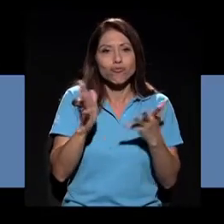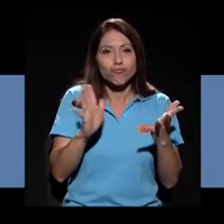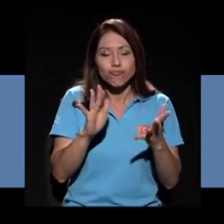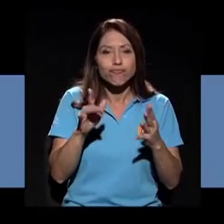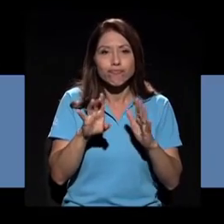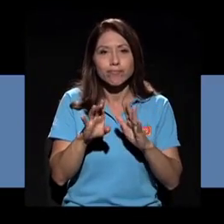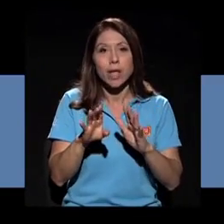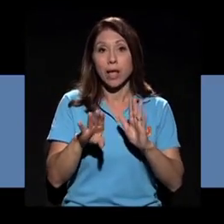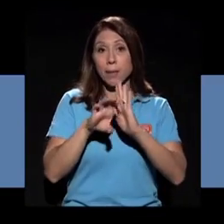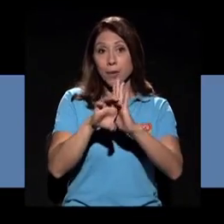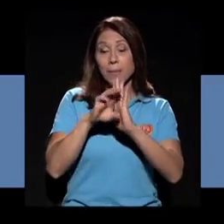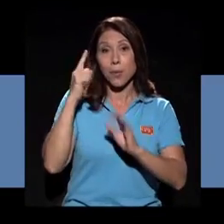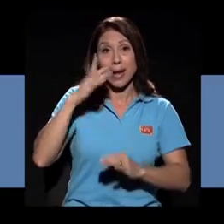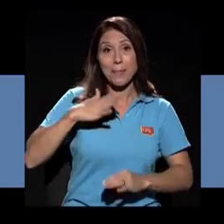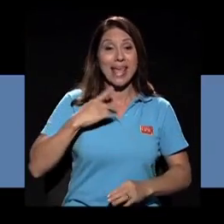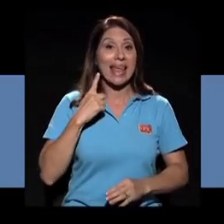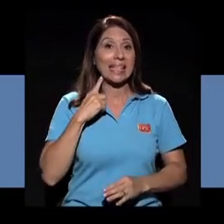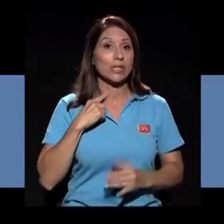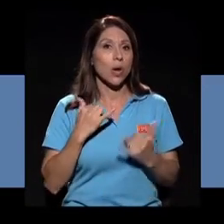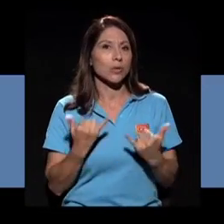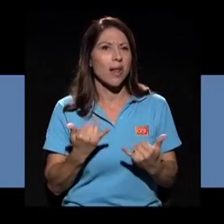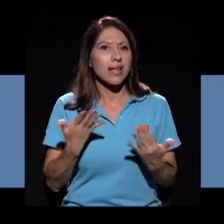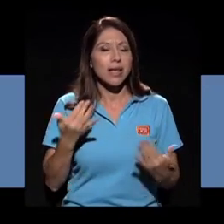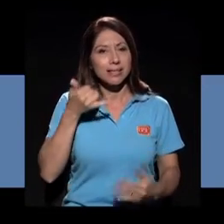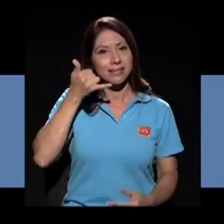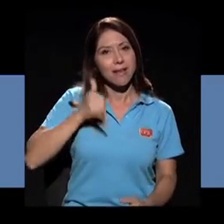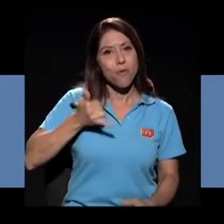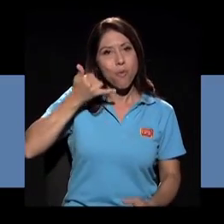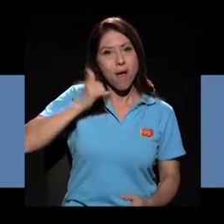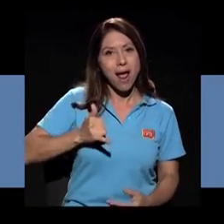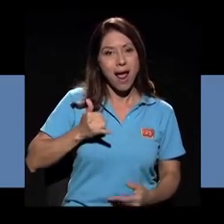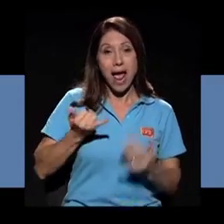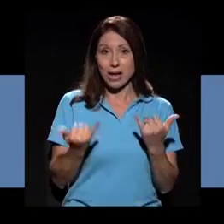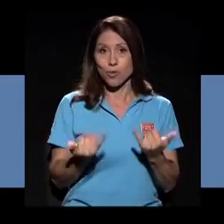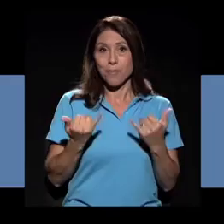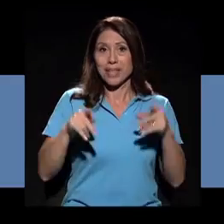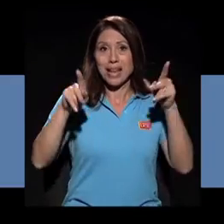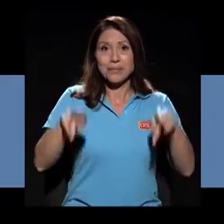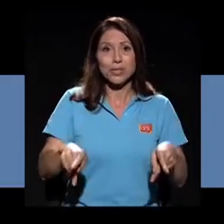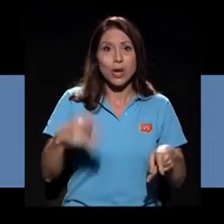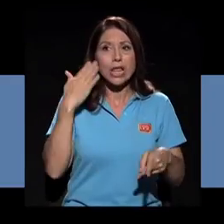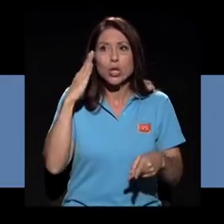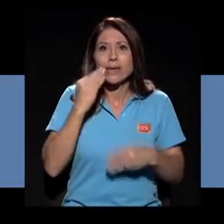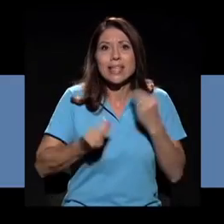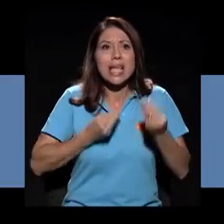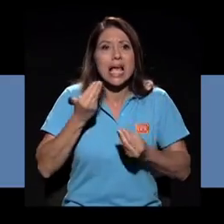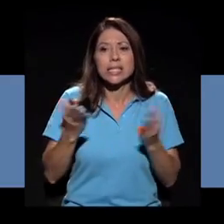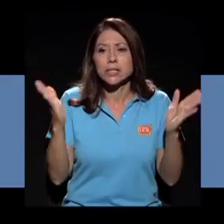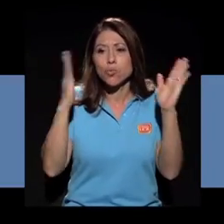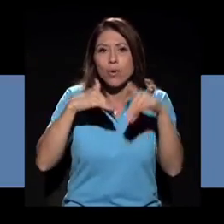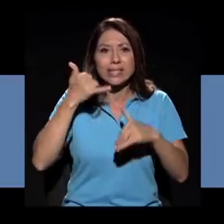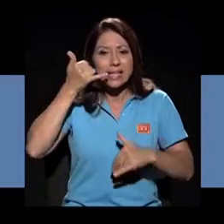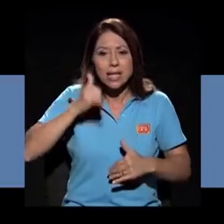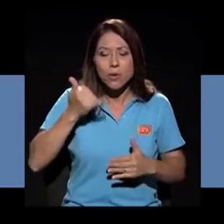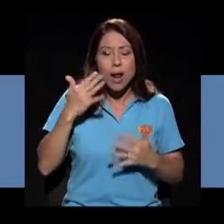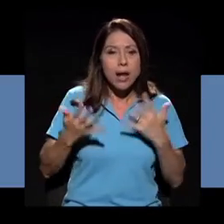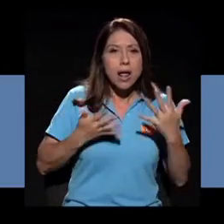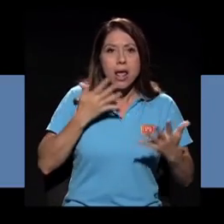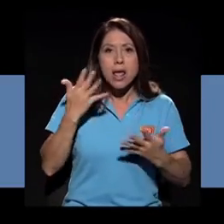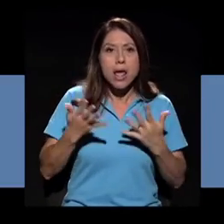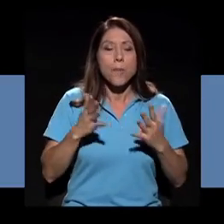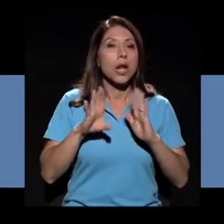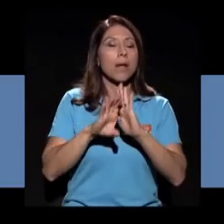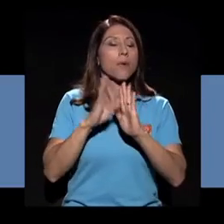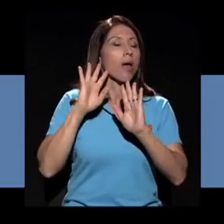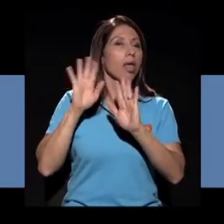una adicción actual es el celular. Actualmente las personas parecen que no saben qué hacer si no están con su celular, y cuando lo olvidan